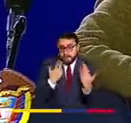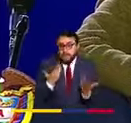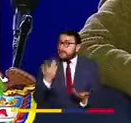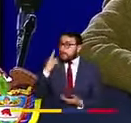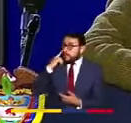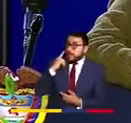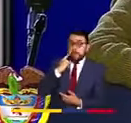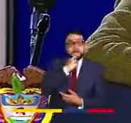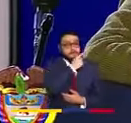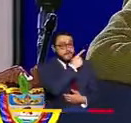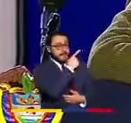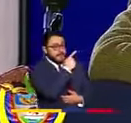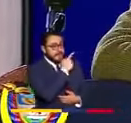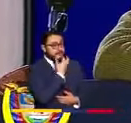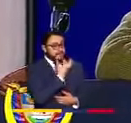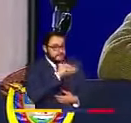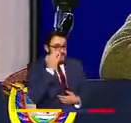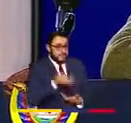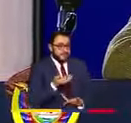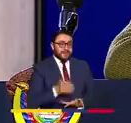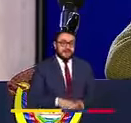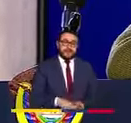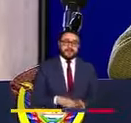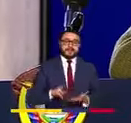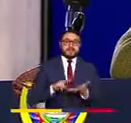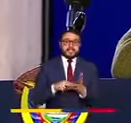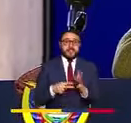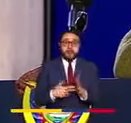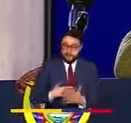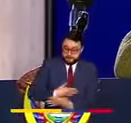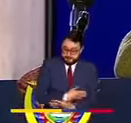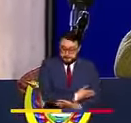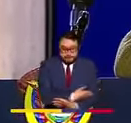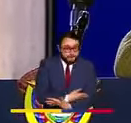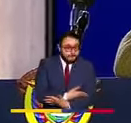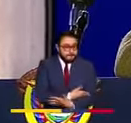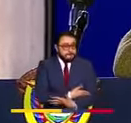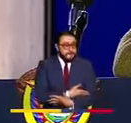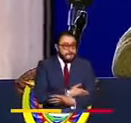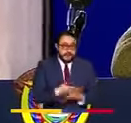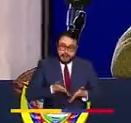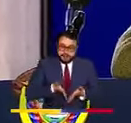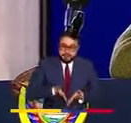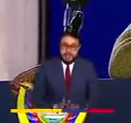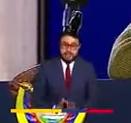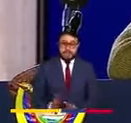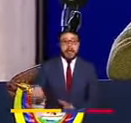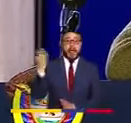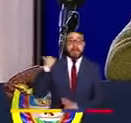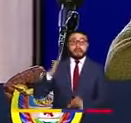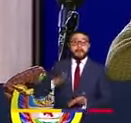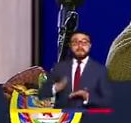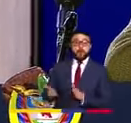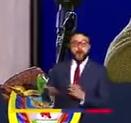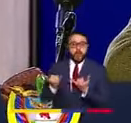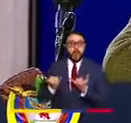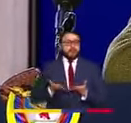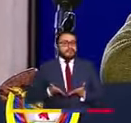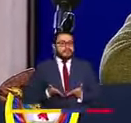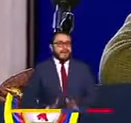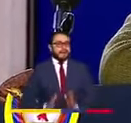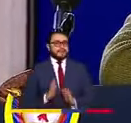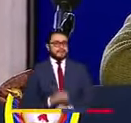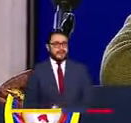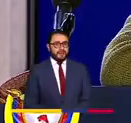diciente. Estos se llaman bebés que nacen y antes no nacían. Los que